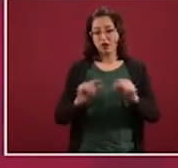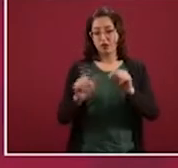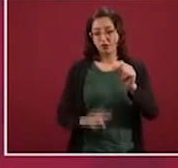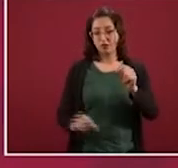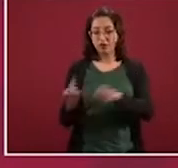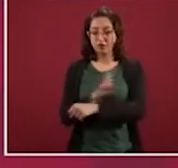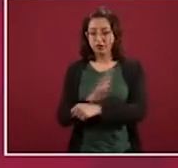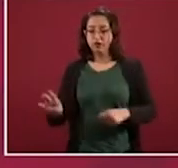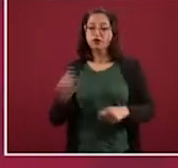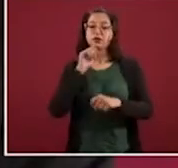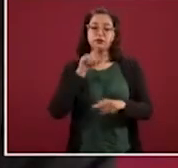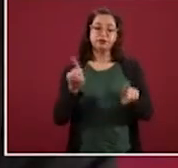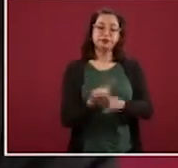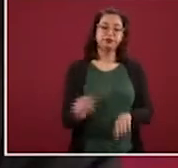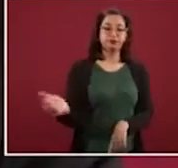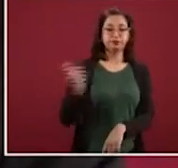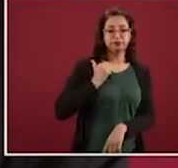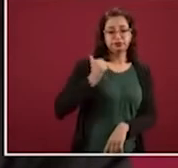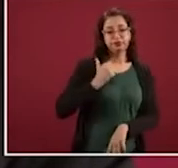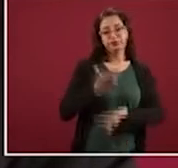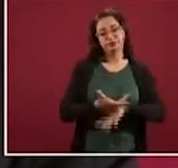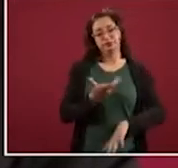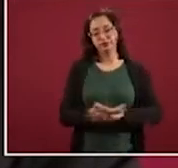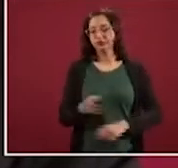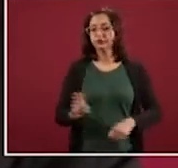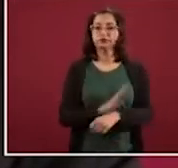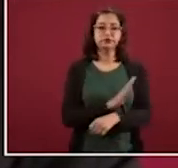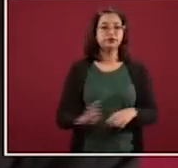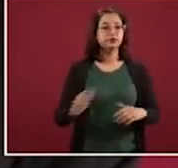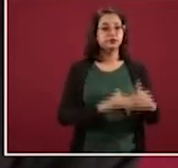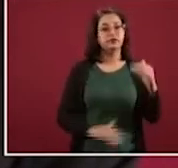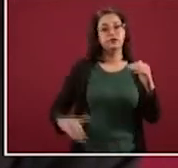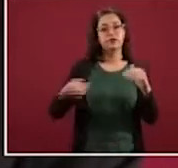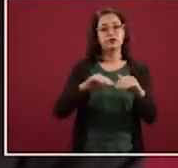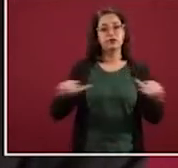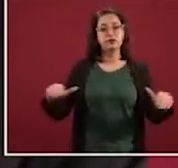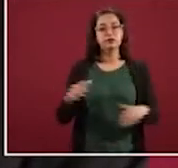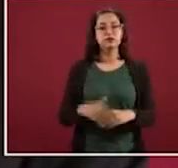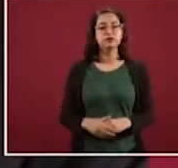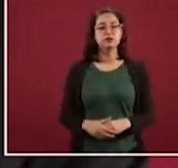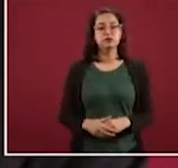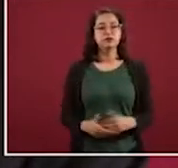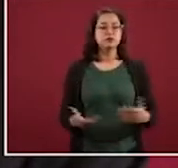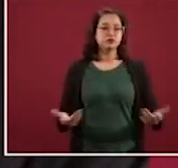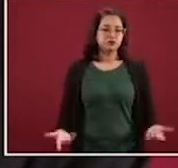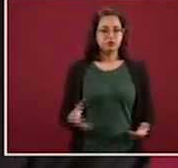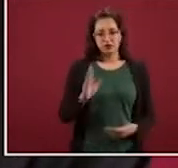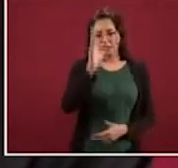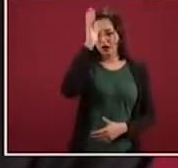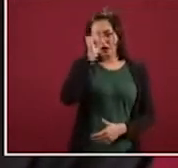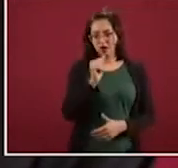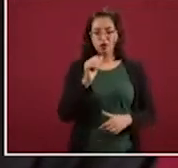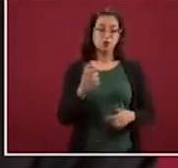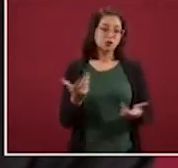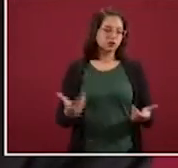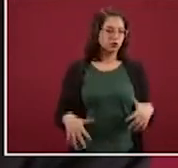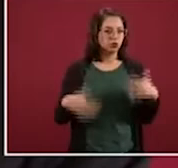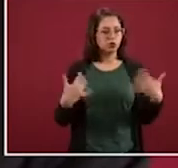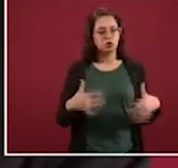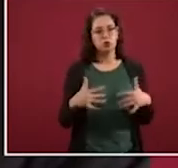también a canadá a eeuu es un tratado de dimensión mundial